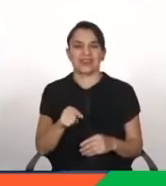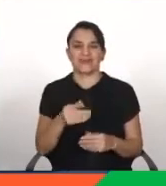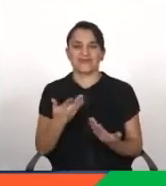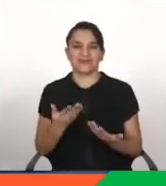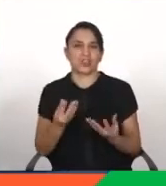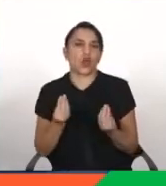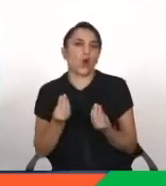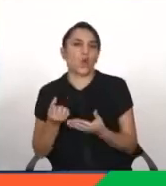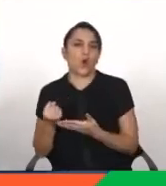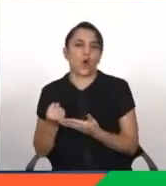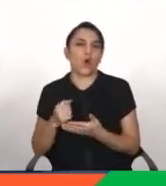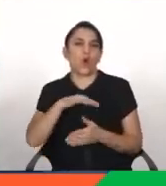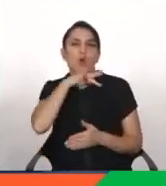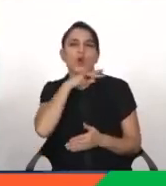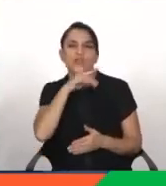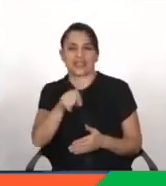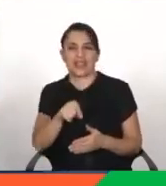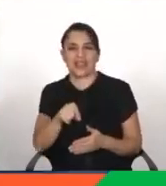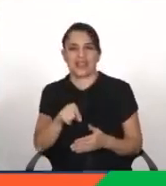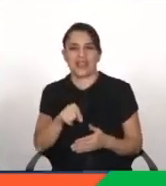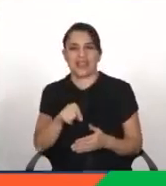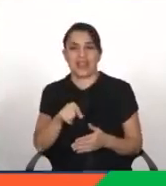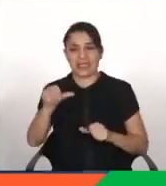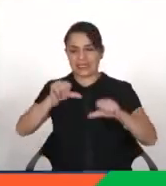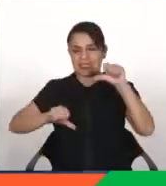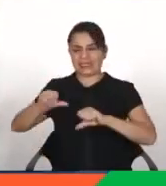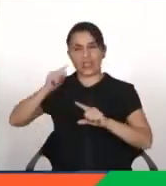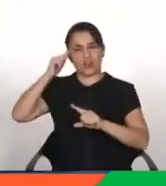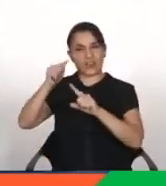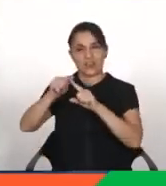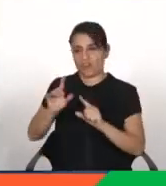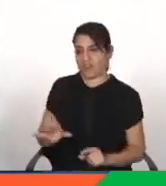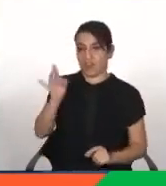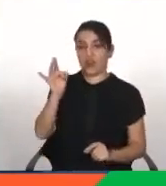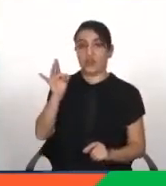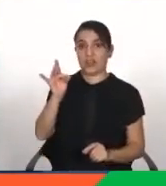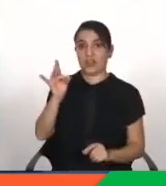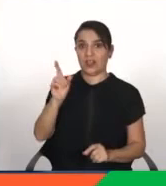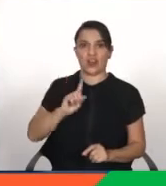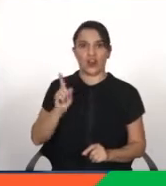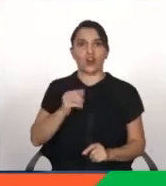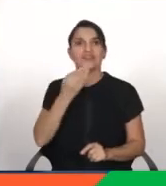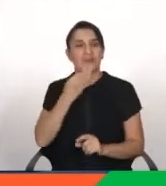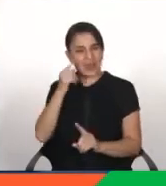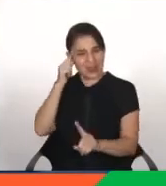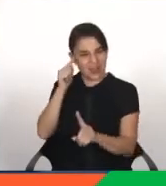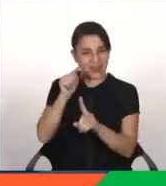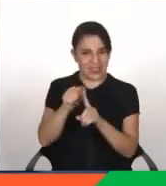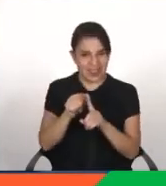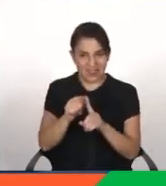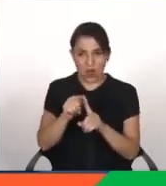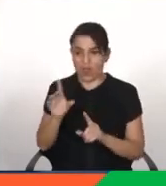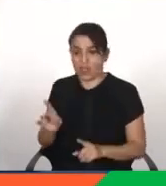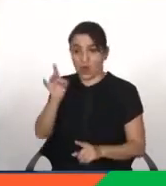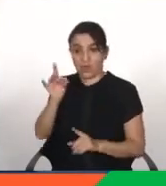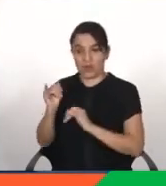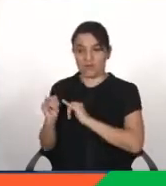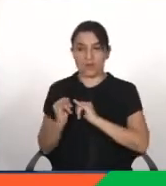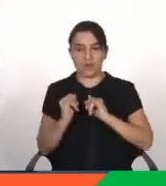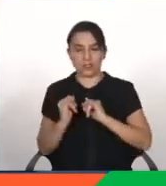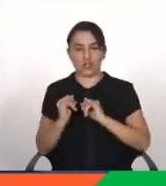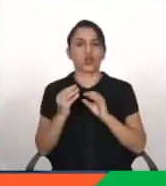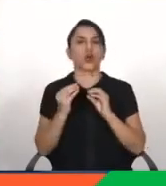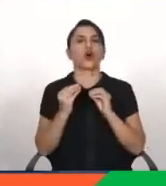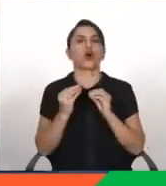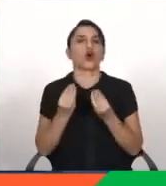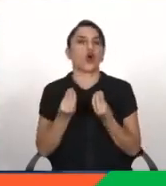O sea, a veces en ciencia no es qué se descubre, sino cómo se utiliza ese descubrimiento. Yo creo que el CRISPR-Cas9 ha traído una revolución y vendrá